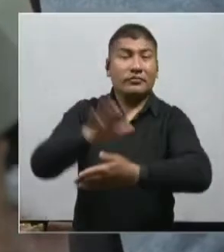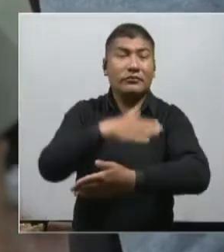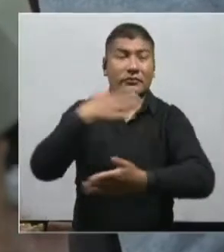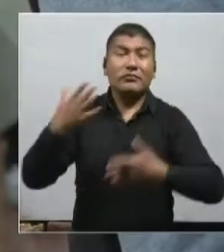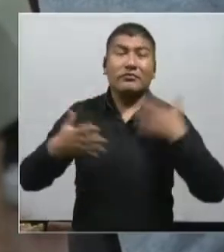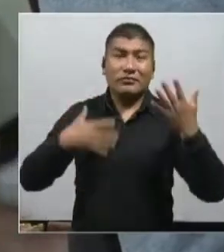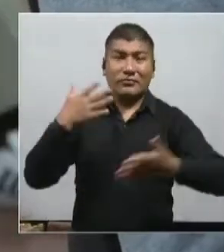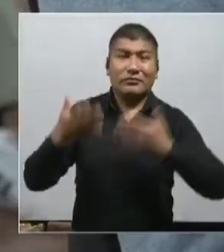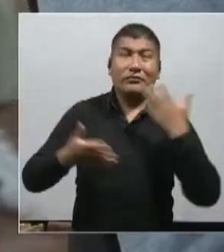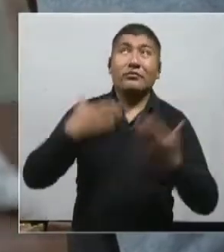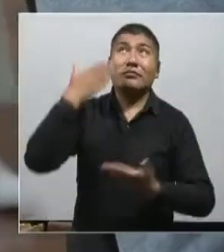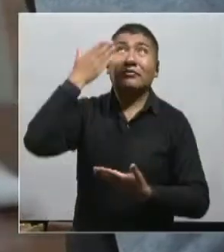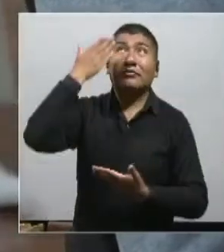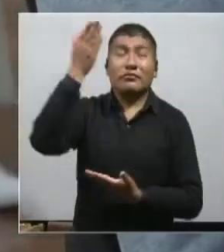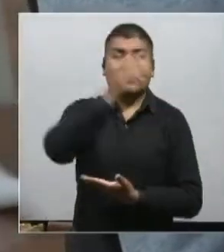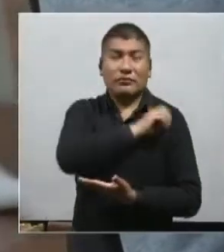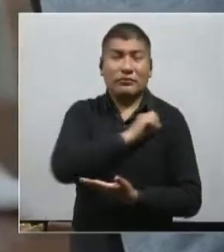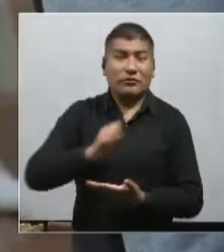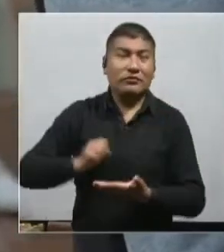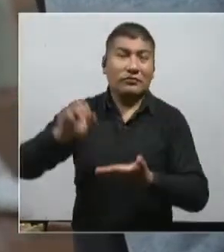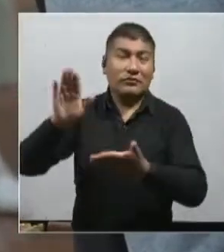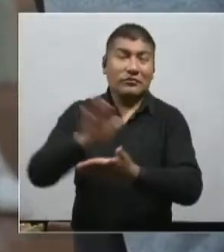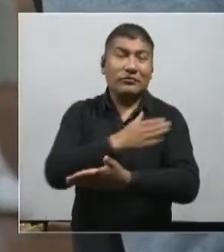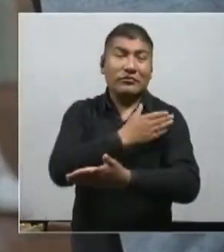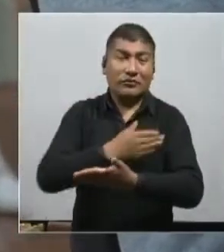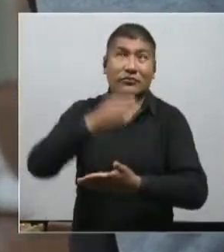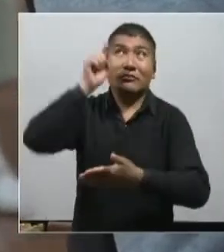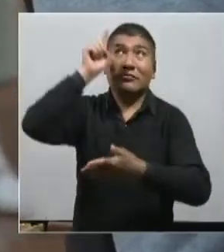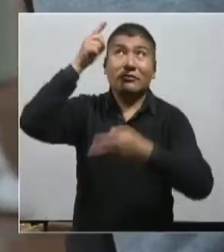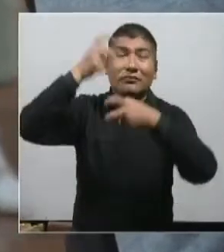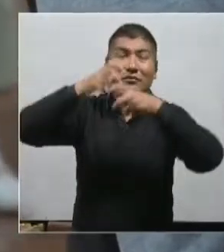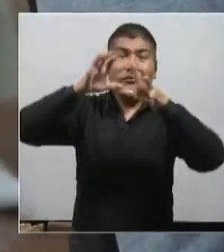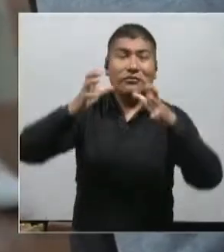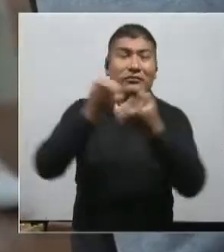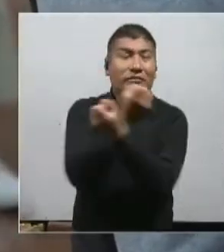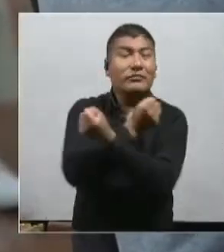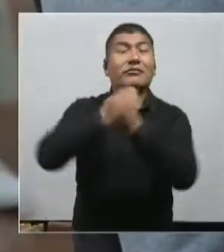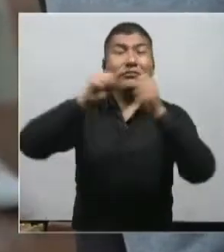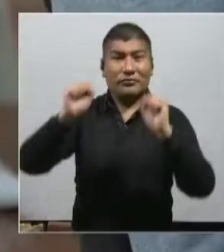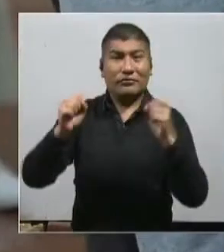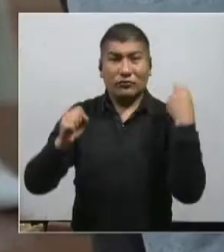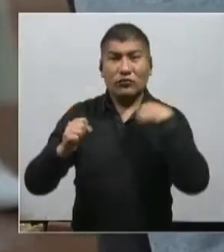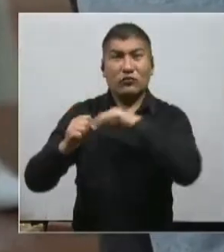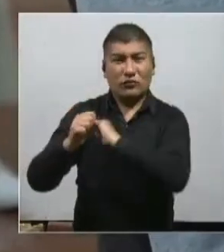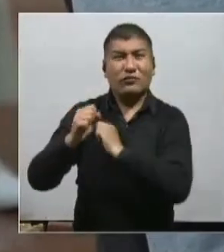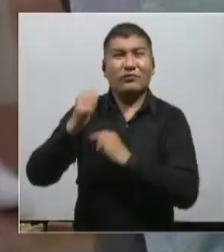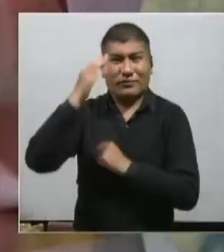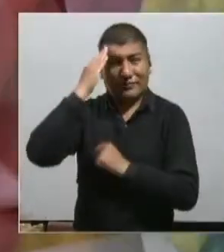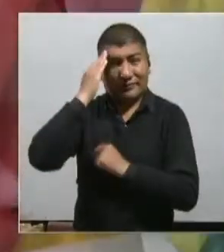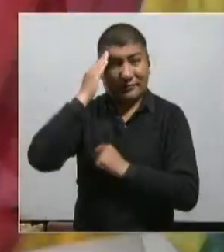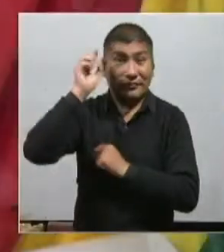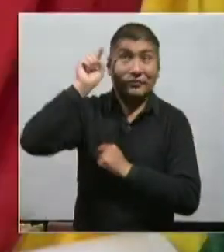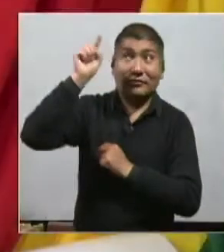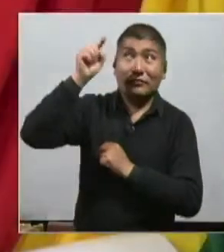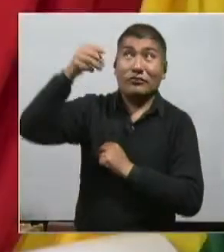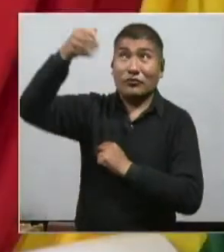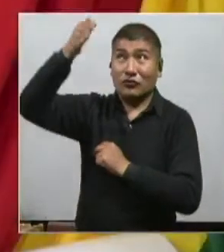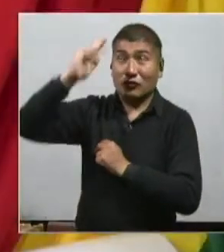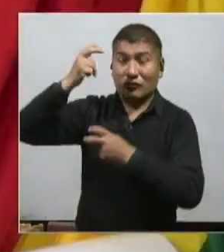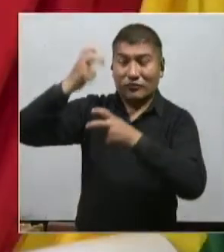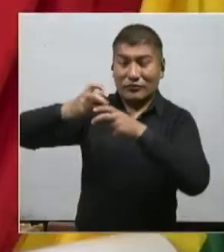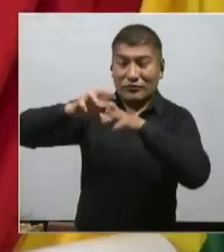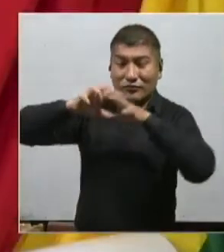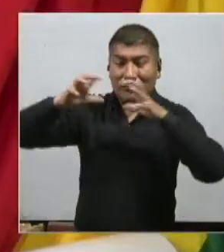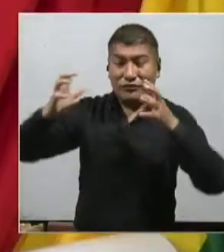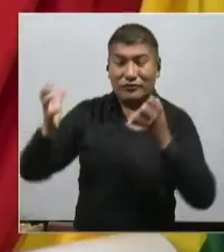júbilo al Señor, aclamemos a la roca que nos salva. Y nosotros sabemos que Dios es la roca sólida